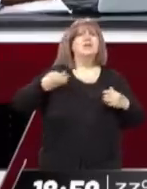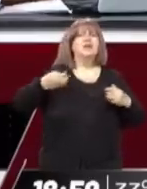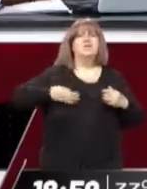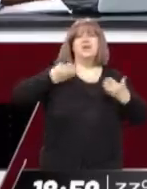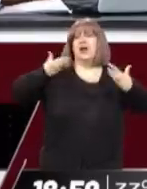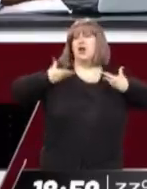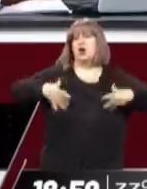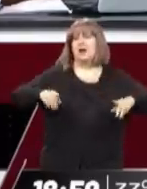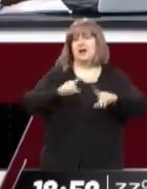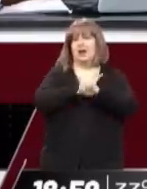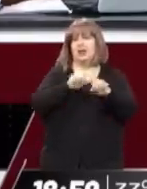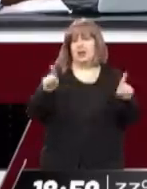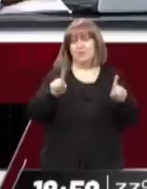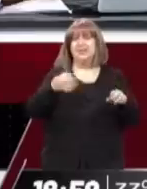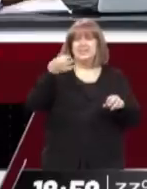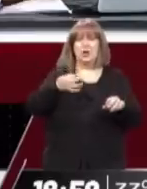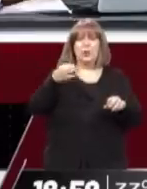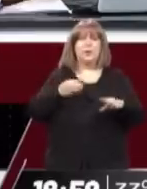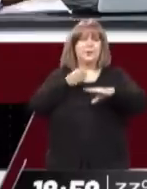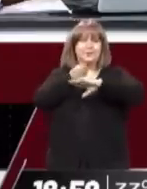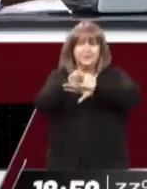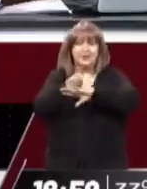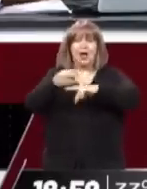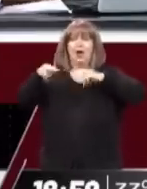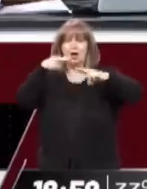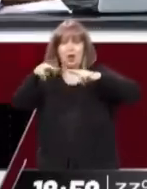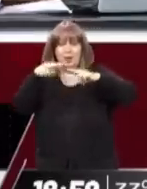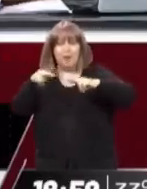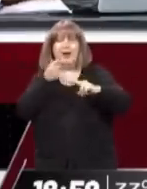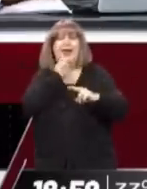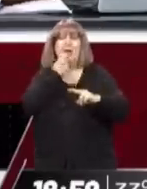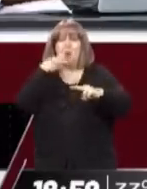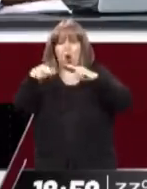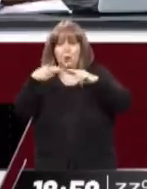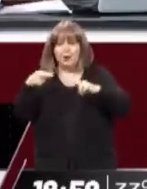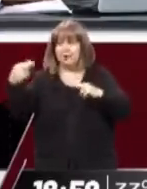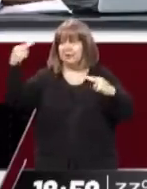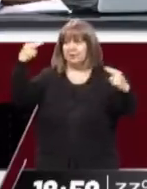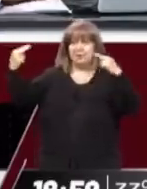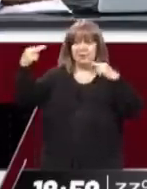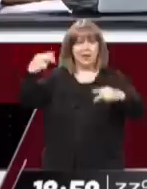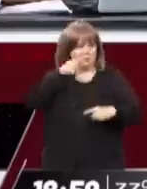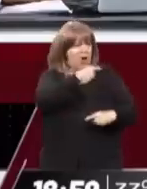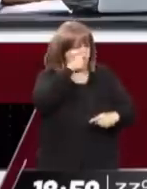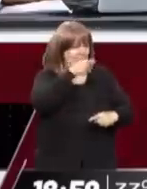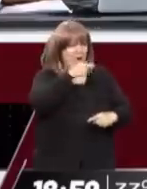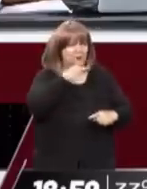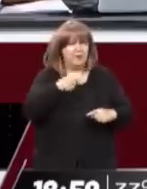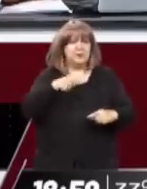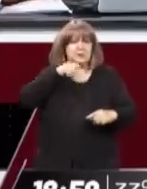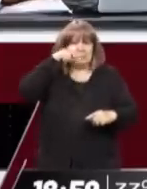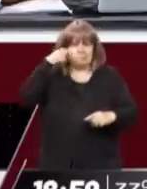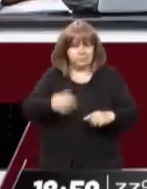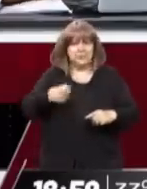ir a una discoteca, no van a poder ir a un restaurante, no van a poder andar por la calle, porque va a haber mucha gente que los